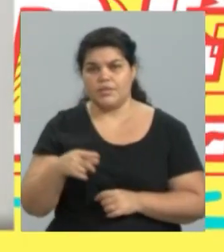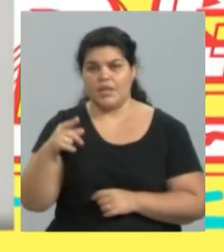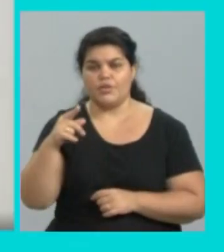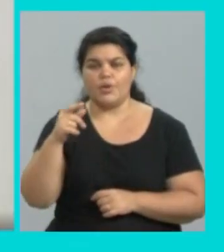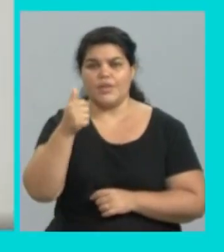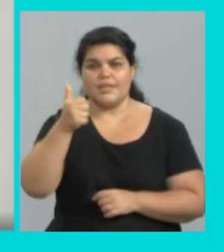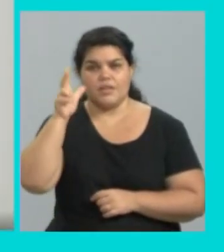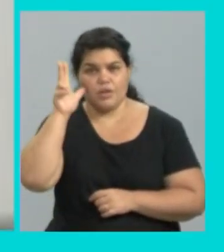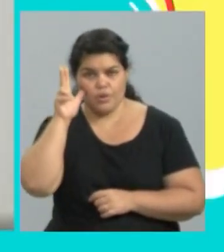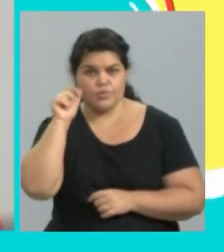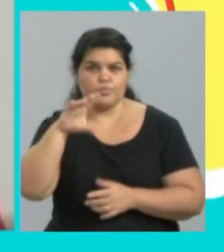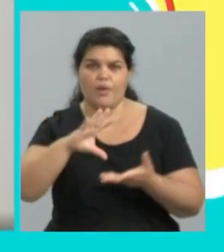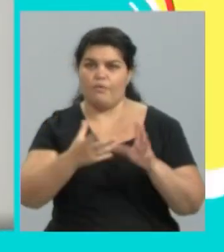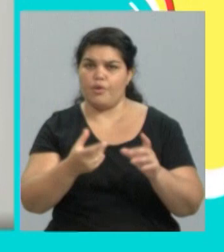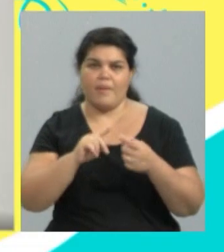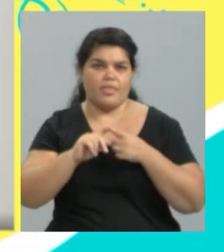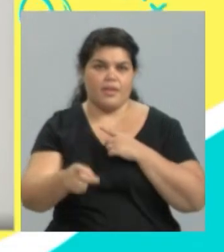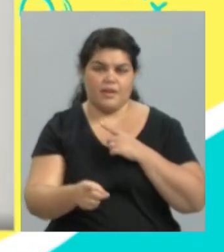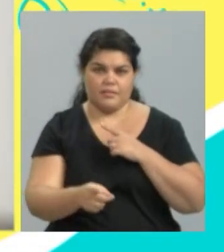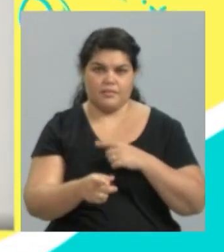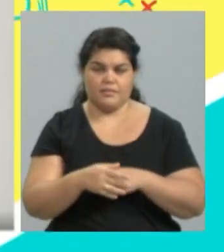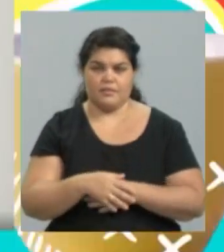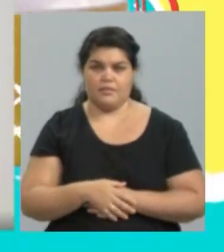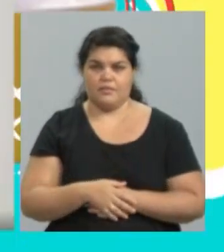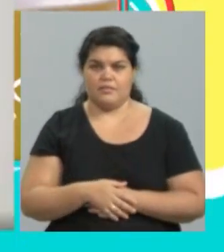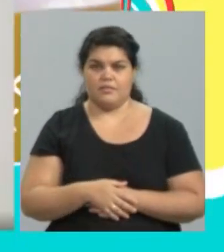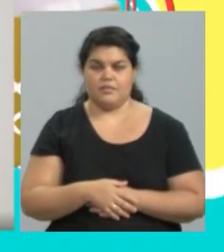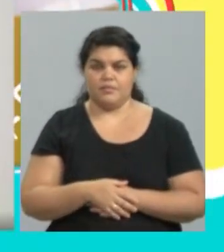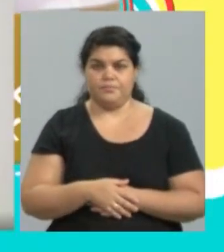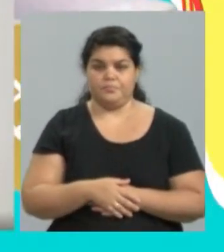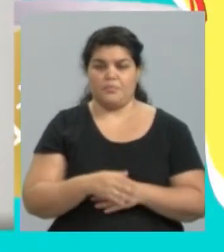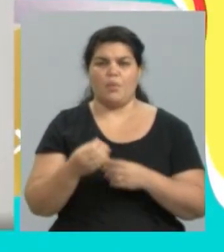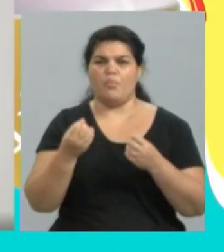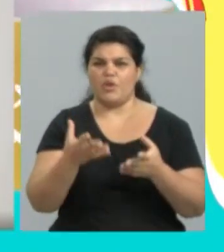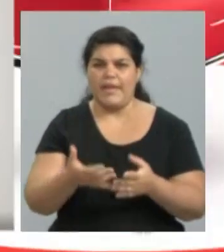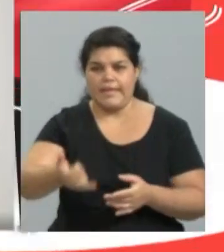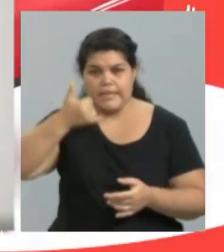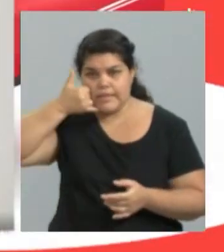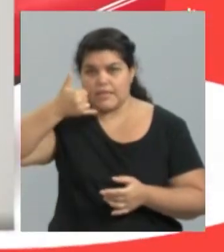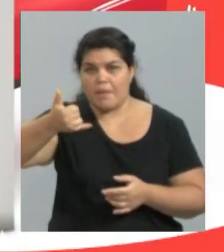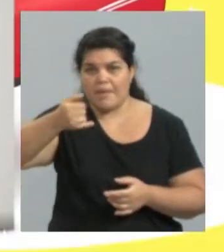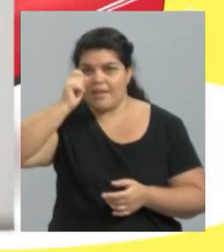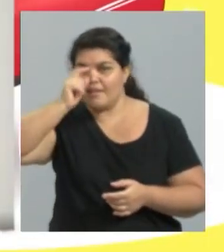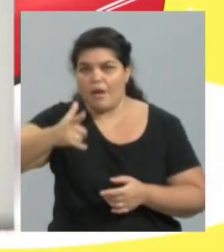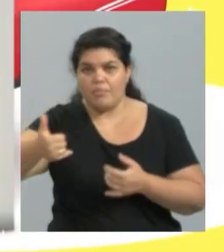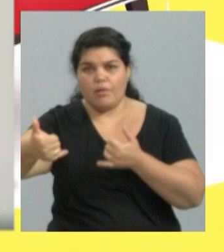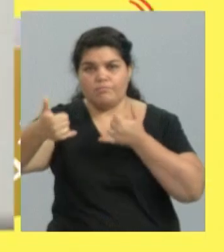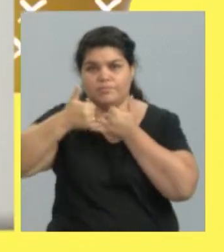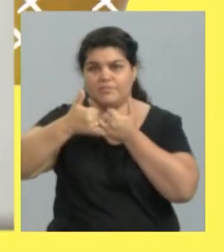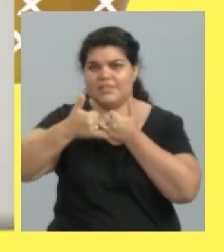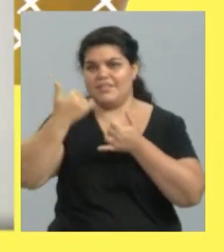más directa, ¿no? De llamar y que del otro lado esté una persona que te pueda asesorar de manera inmediata.